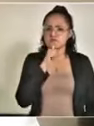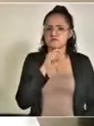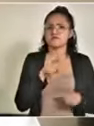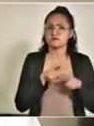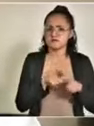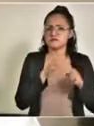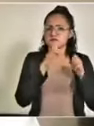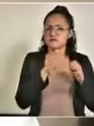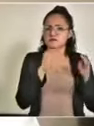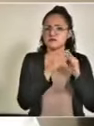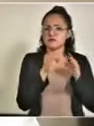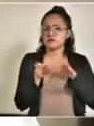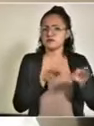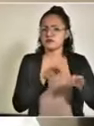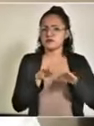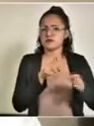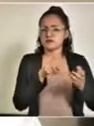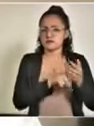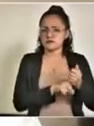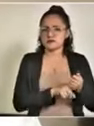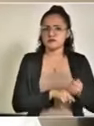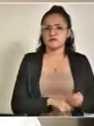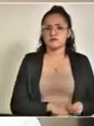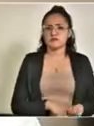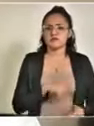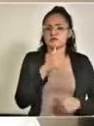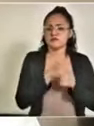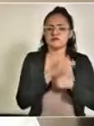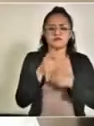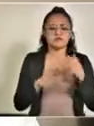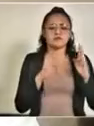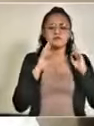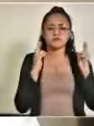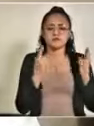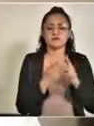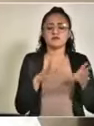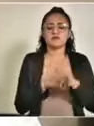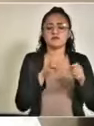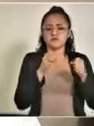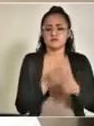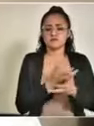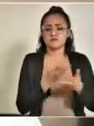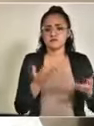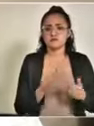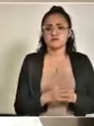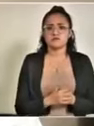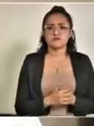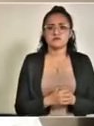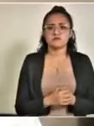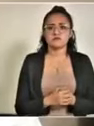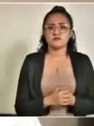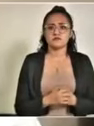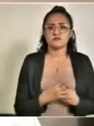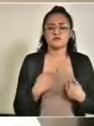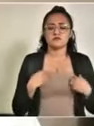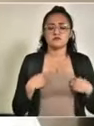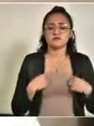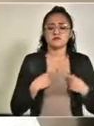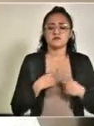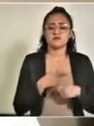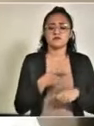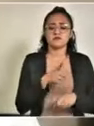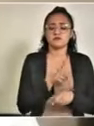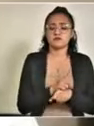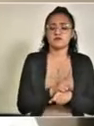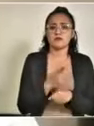está desde su casa trabajando, participa en todas las reuniones de seguridad del diario a las 8 de